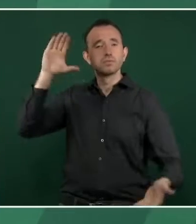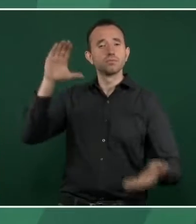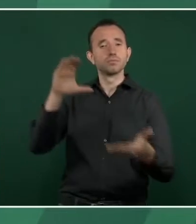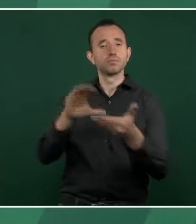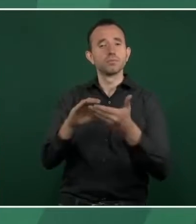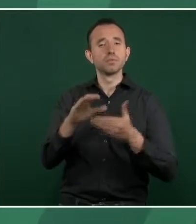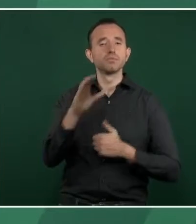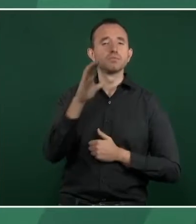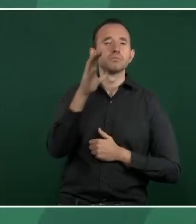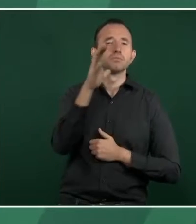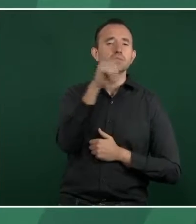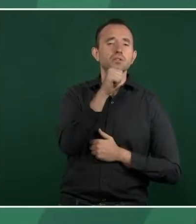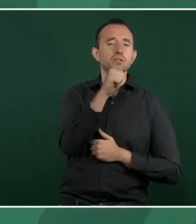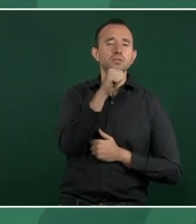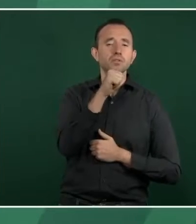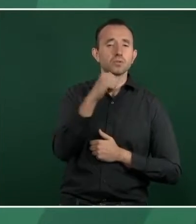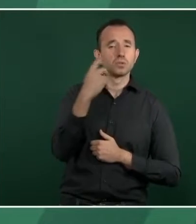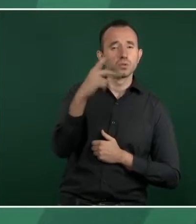la estrategia.